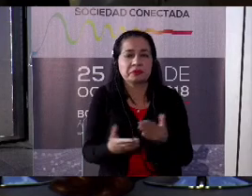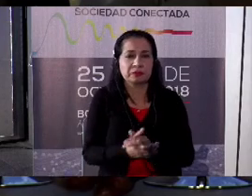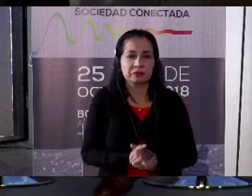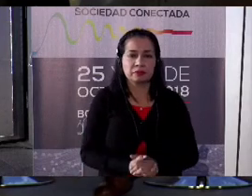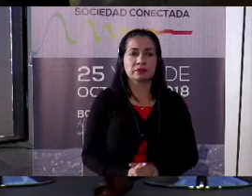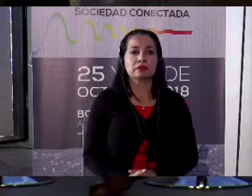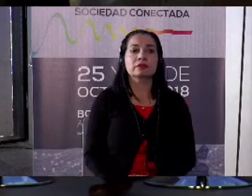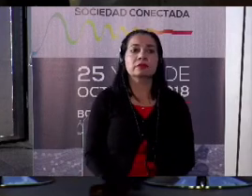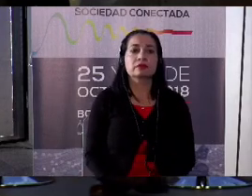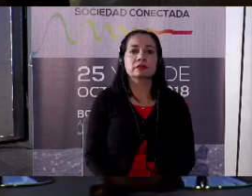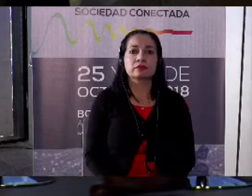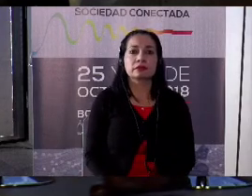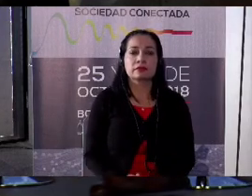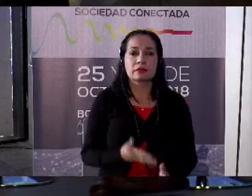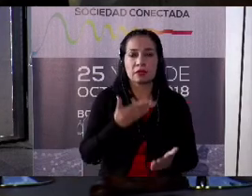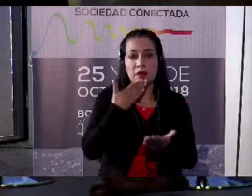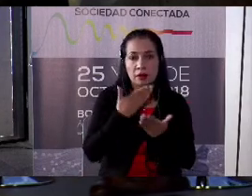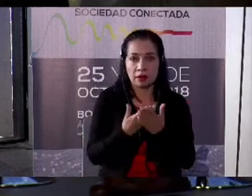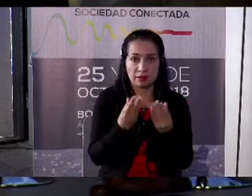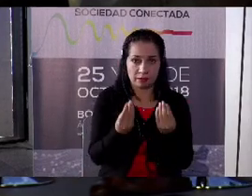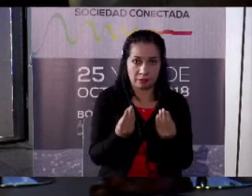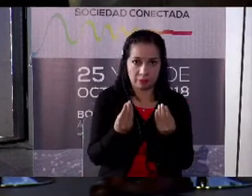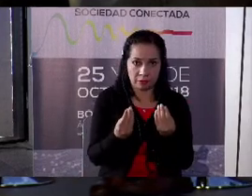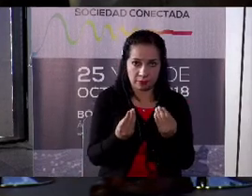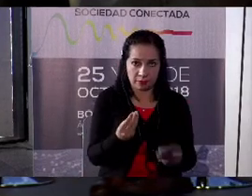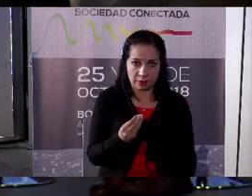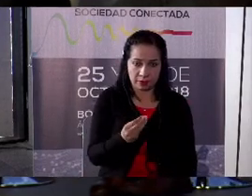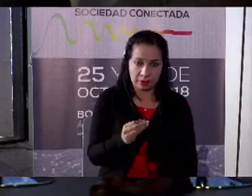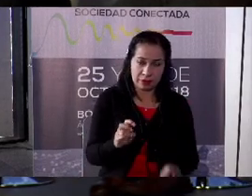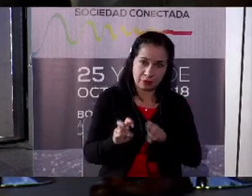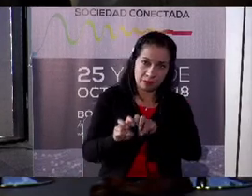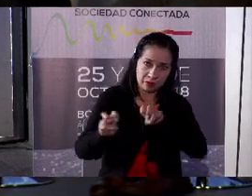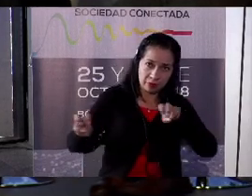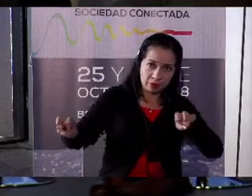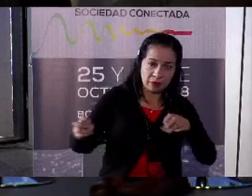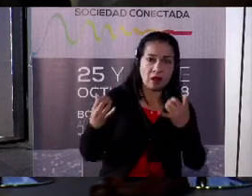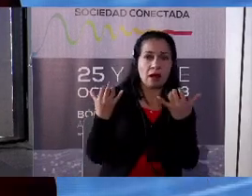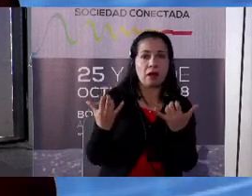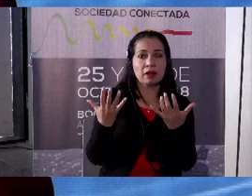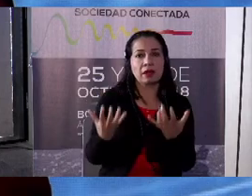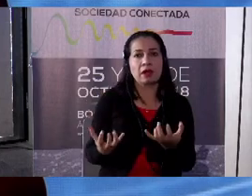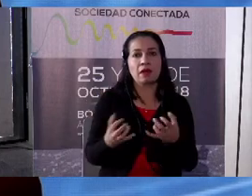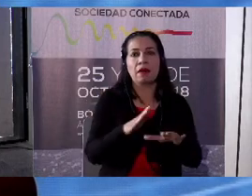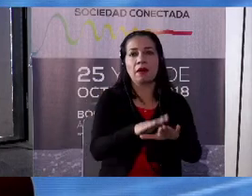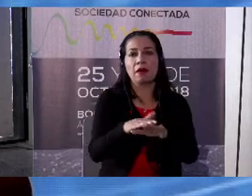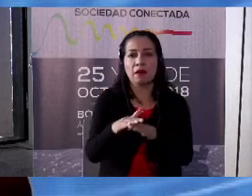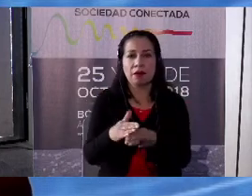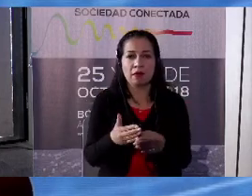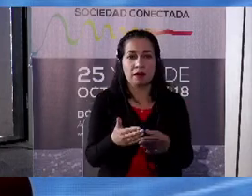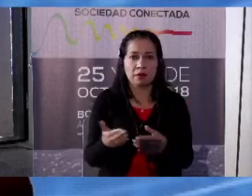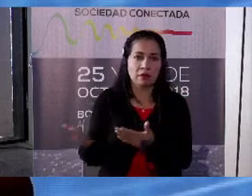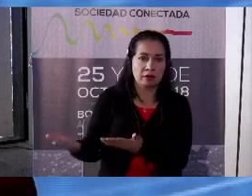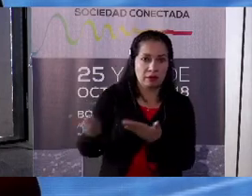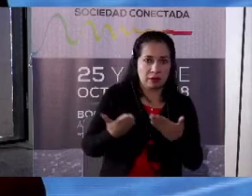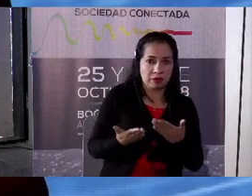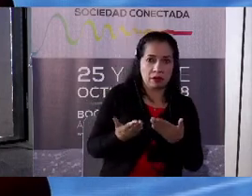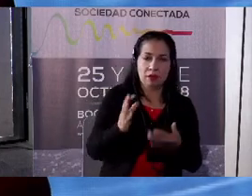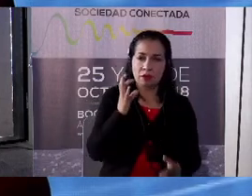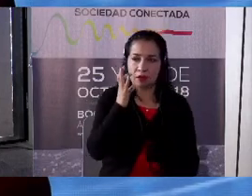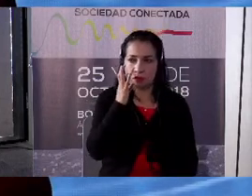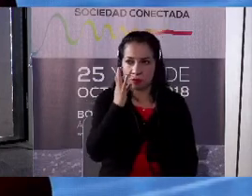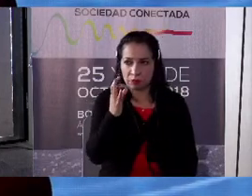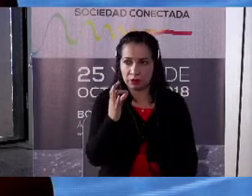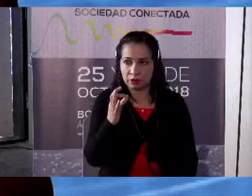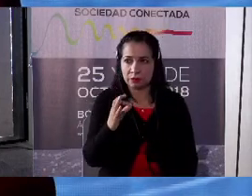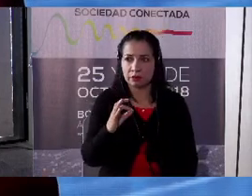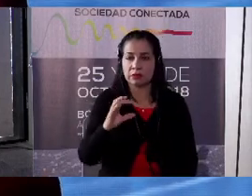ahora Muchísimas gracias a nuestros panelistas Ahora quiero invitar al Señor fja meuri